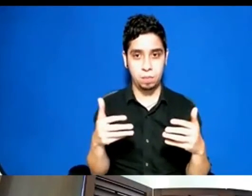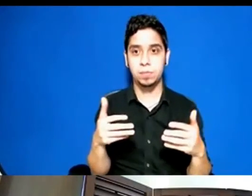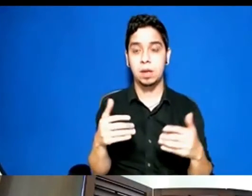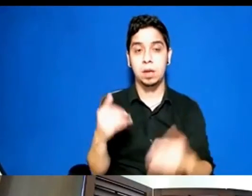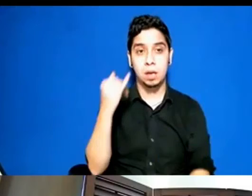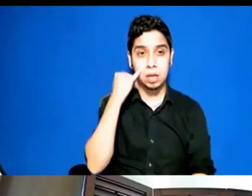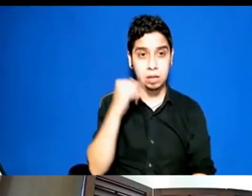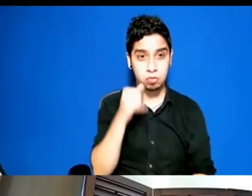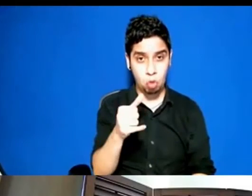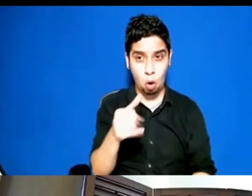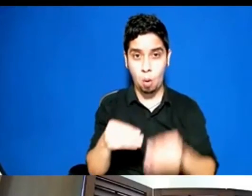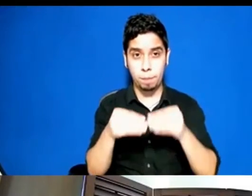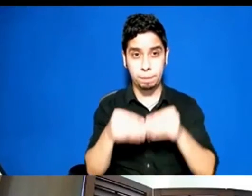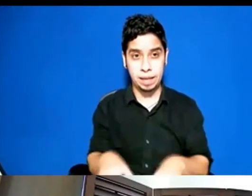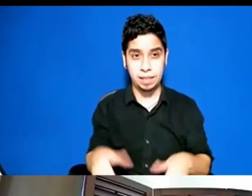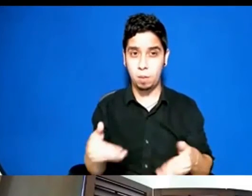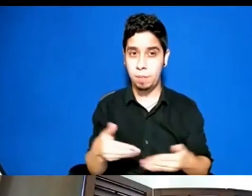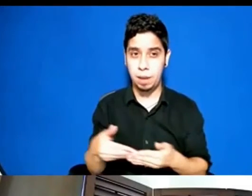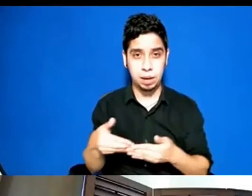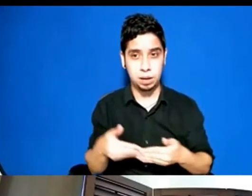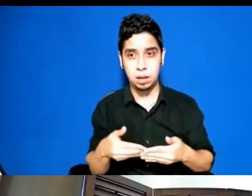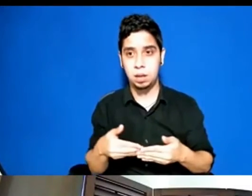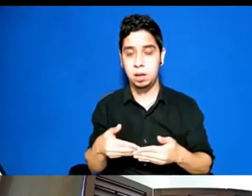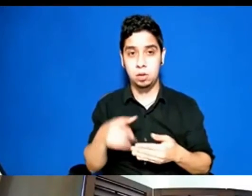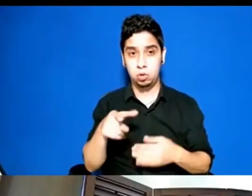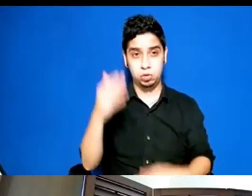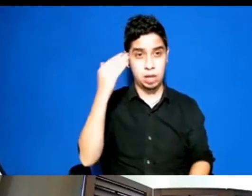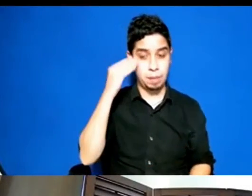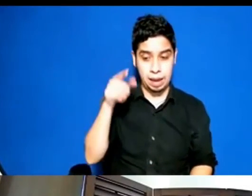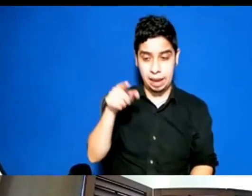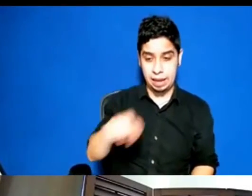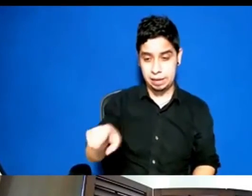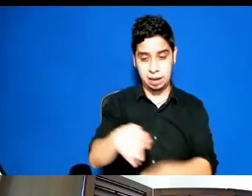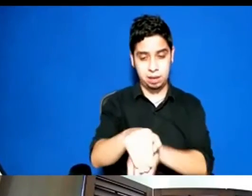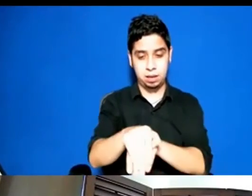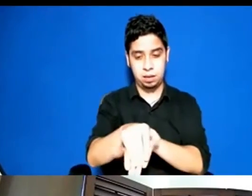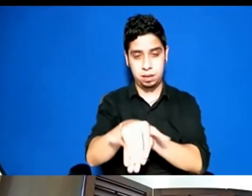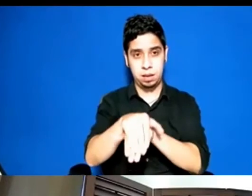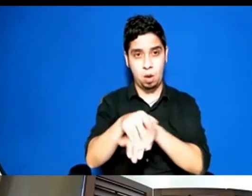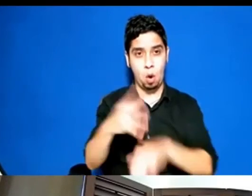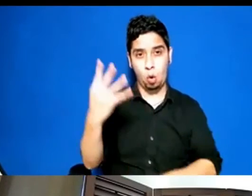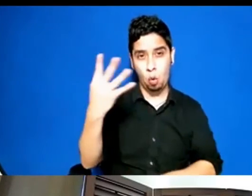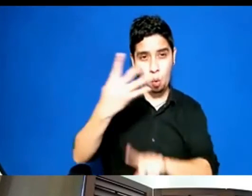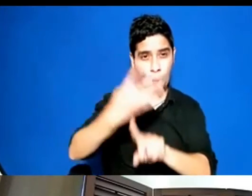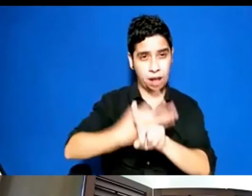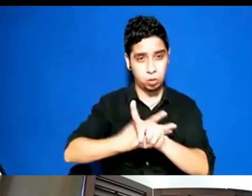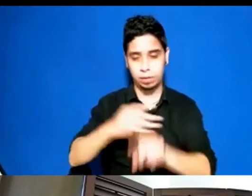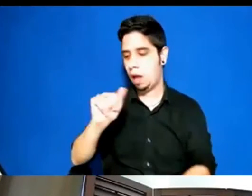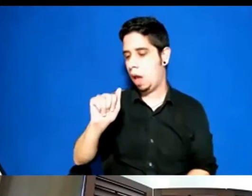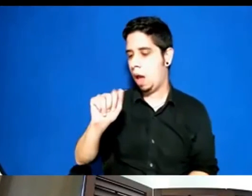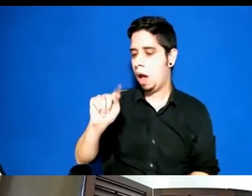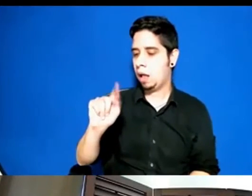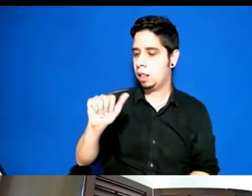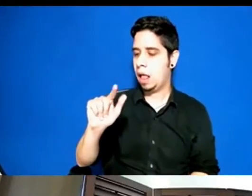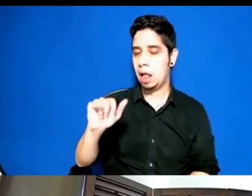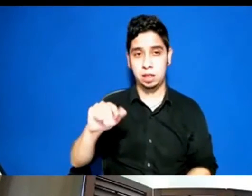Importante. Después que ella cruza el Atlántico 4 meses sin parar nadando para llegar a la playa donde ella nació.